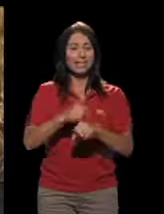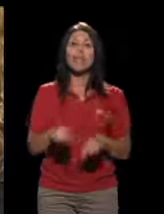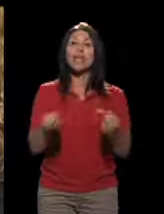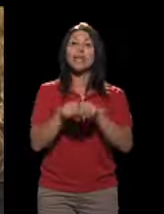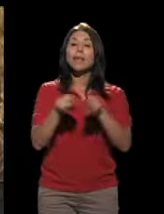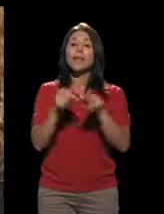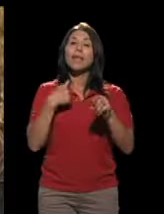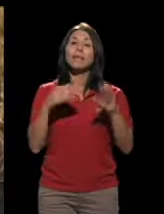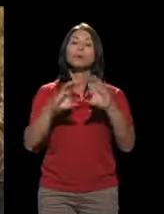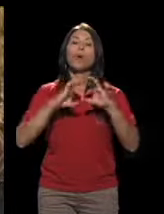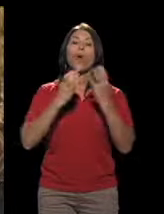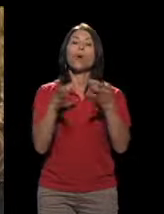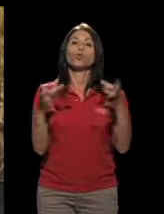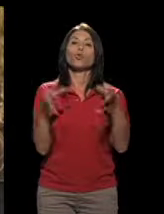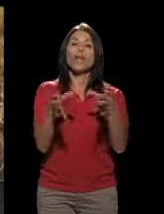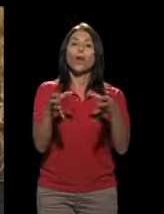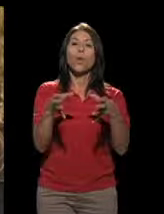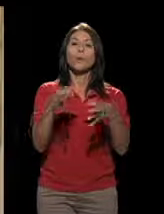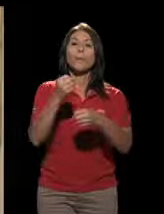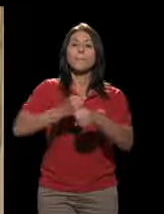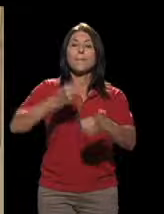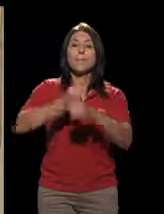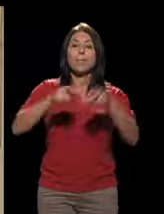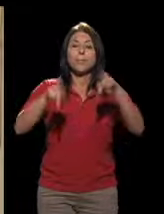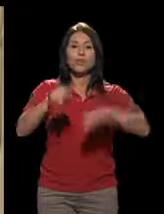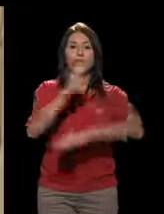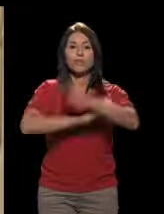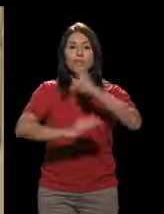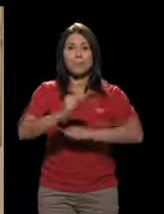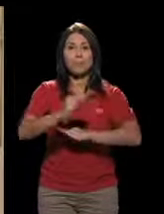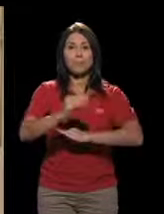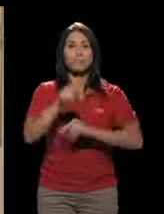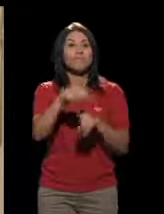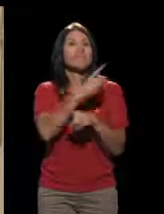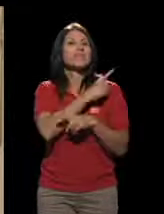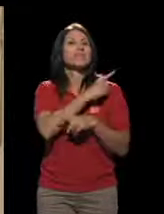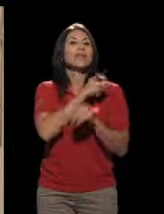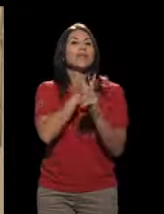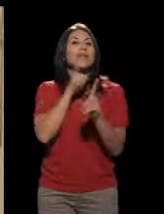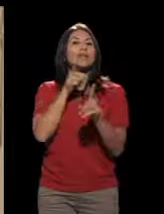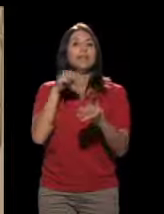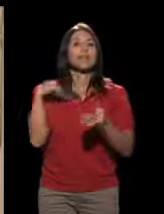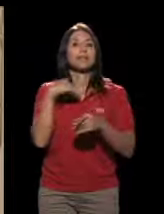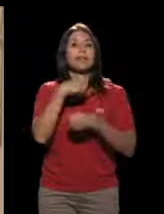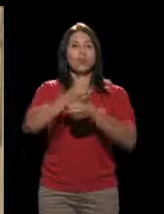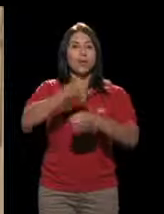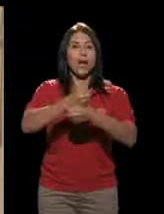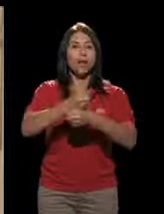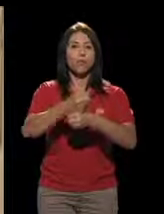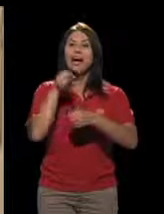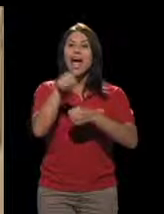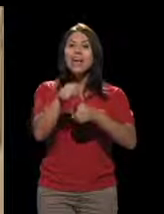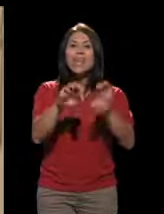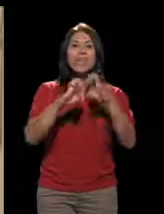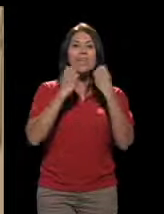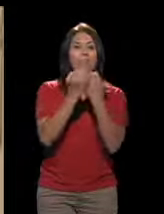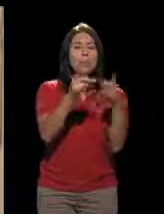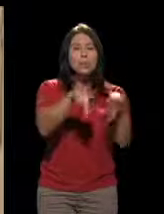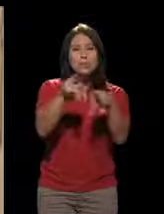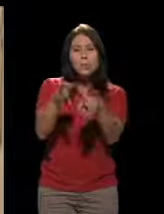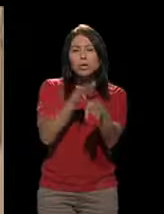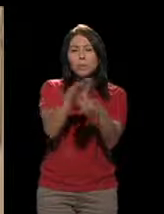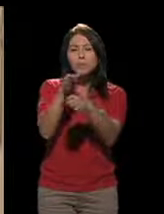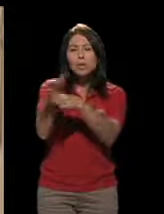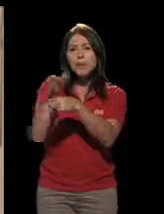de Empleabilidad de la Persona con Discapacidad, que está dirigido desde el Ministerio de Trabajo, en donde hay un equipo